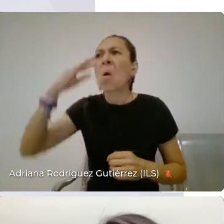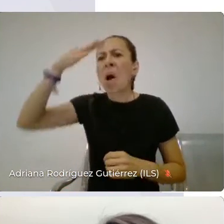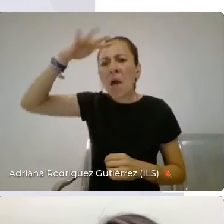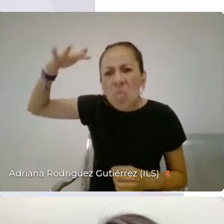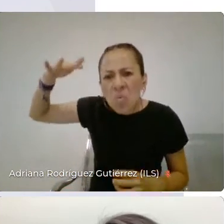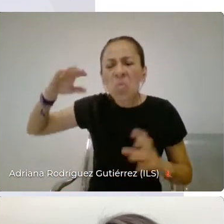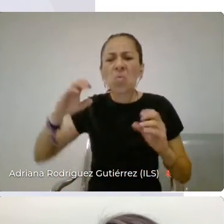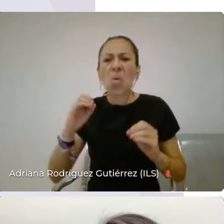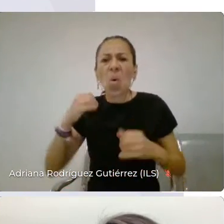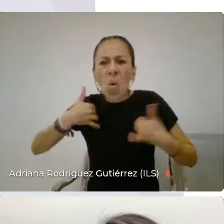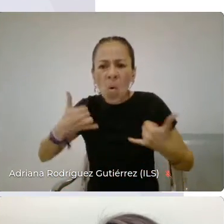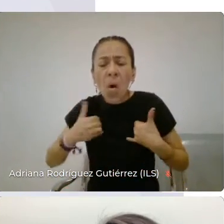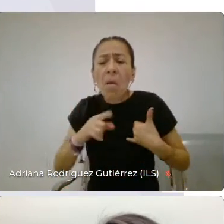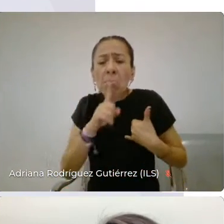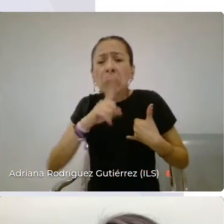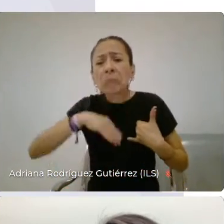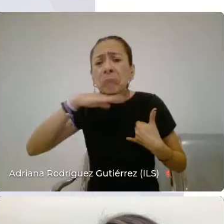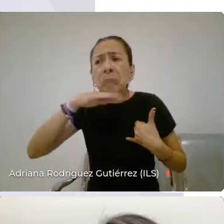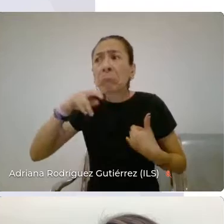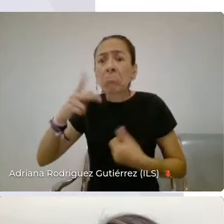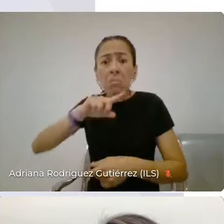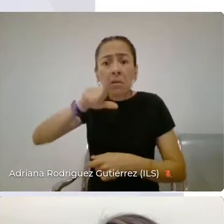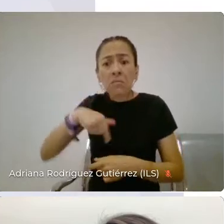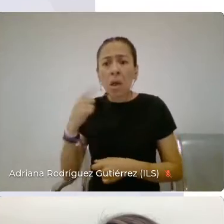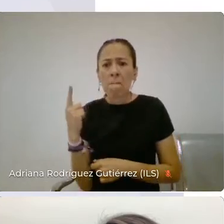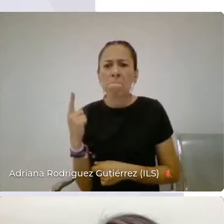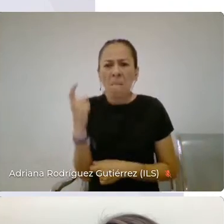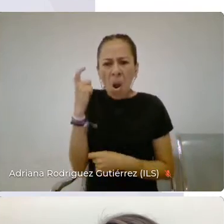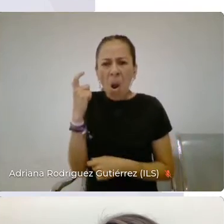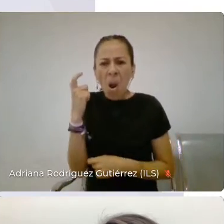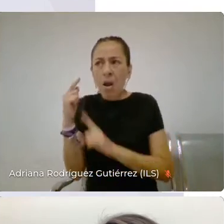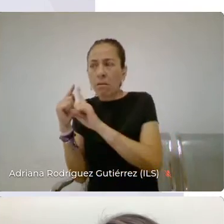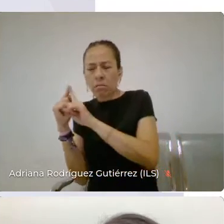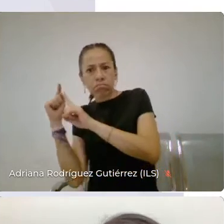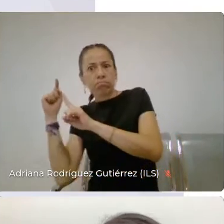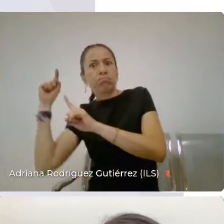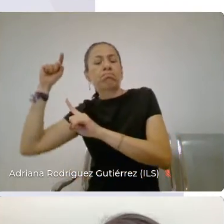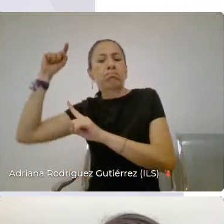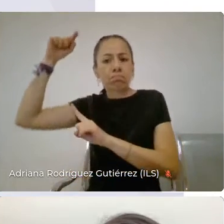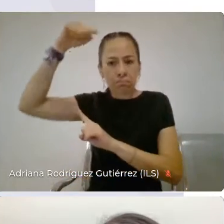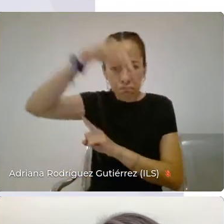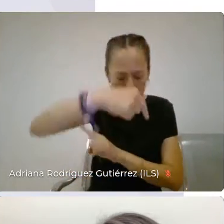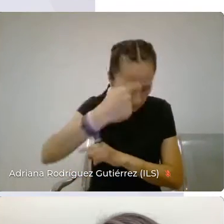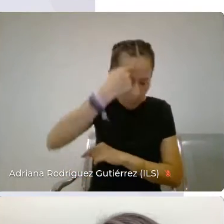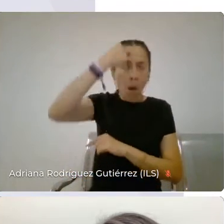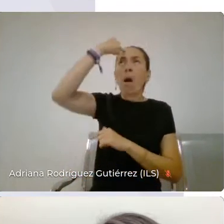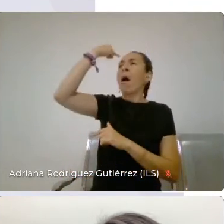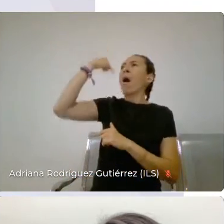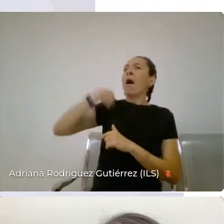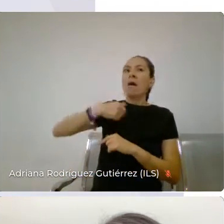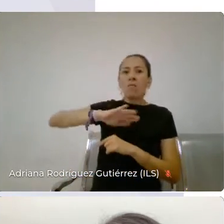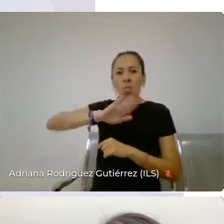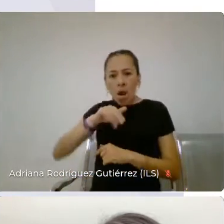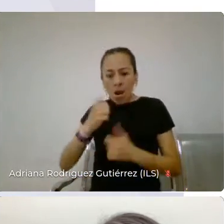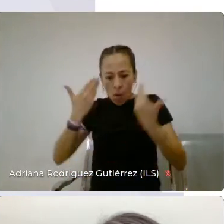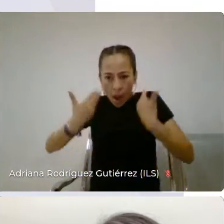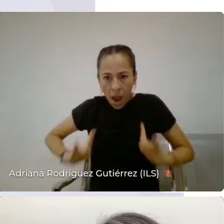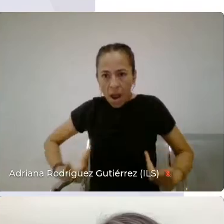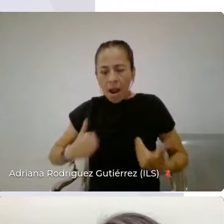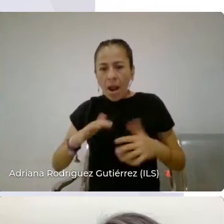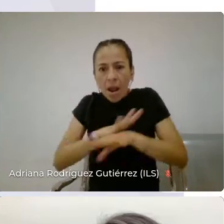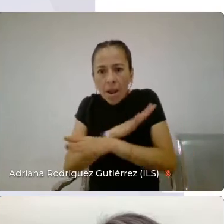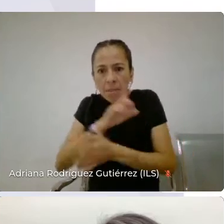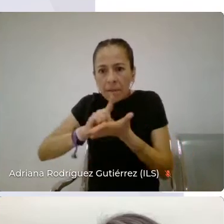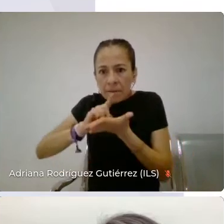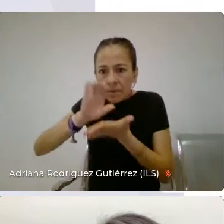joven con mucho futuro, y empezar a integrarlos ha sido, digamos, un reto, sobre todo en geografías complejas, ¿cierto? Cómo llegar a hacer